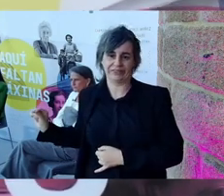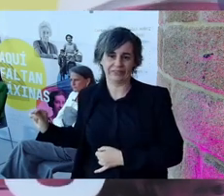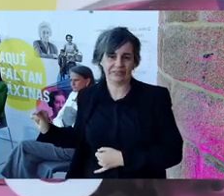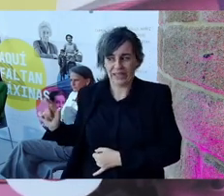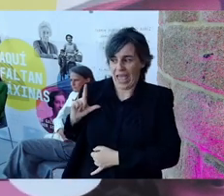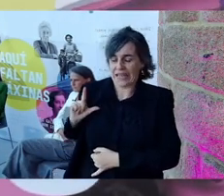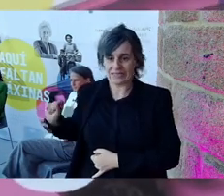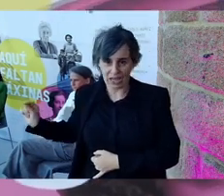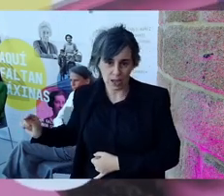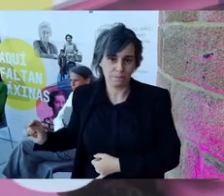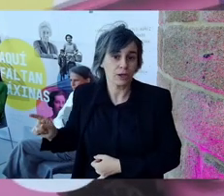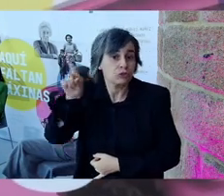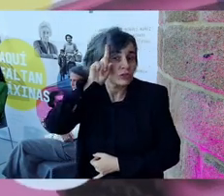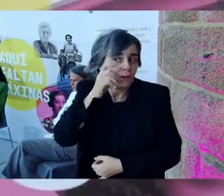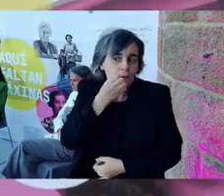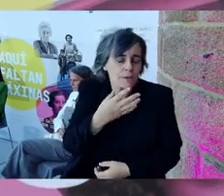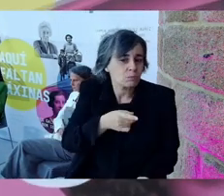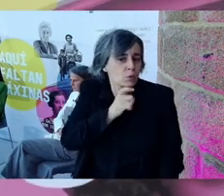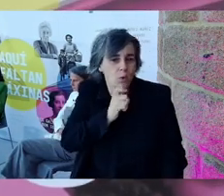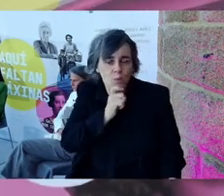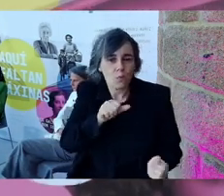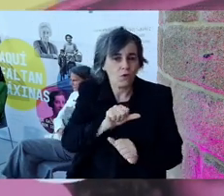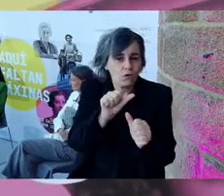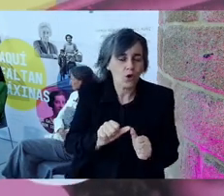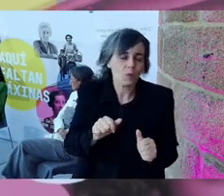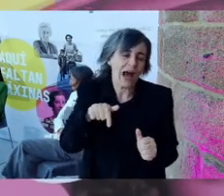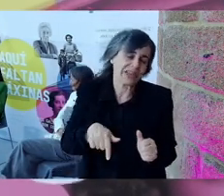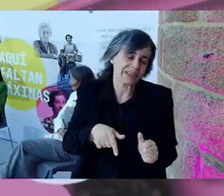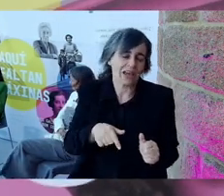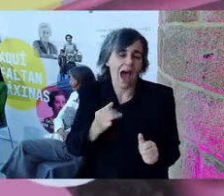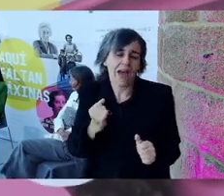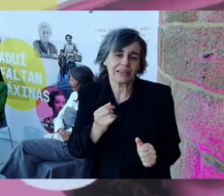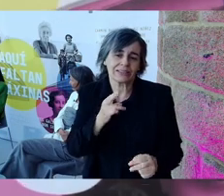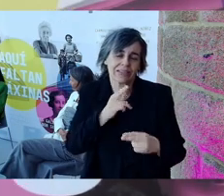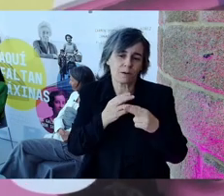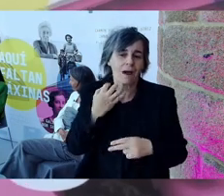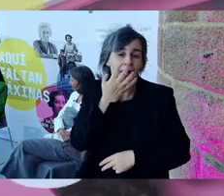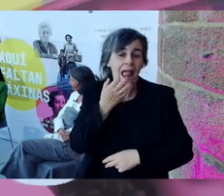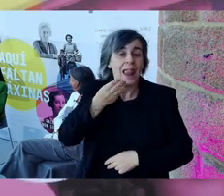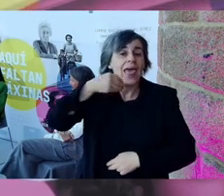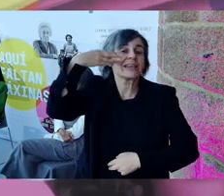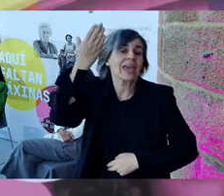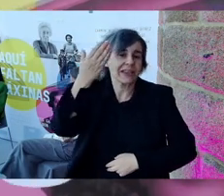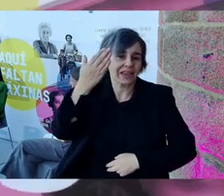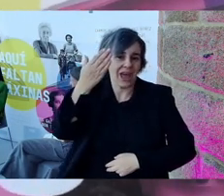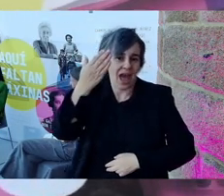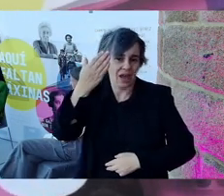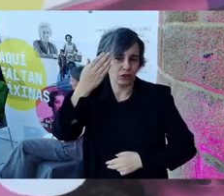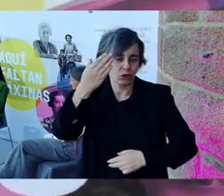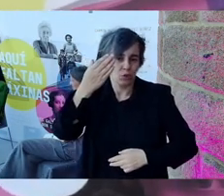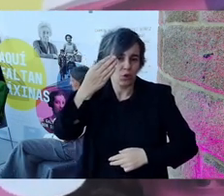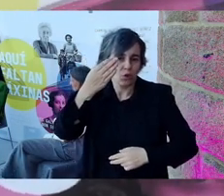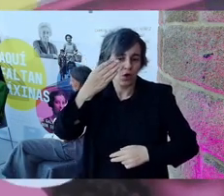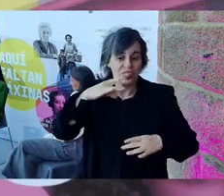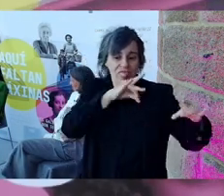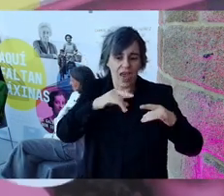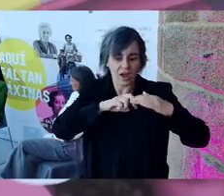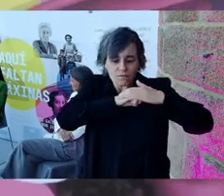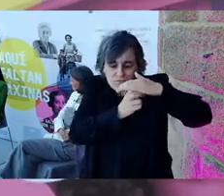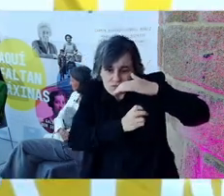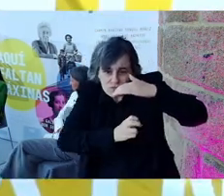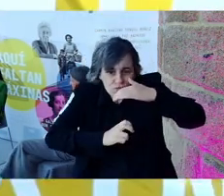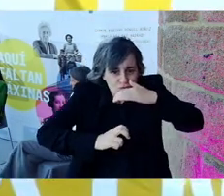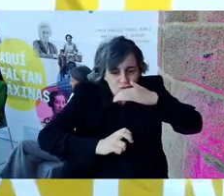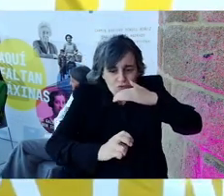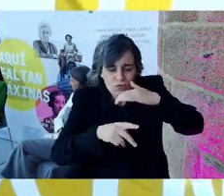sabe muy bien. De hecho, aquí les insertamos la leyenda del famoso pasadizo que se conoce en la zona, que